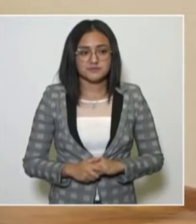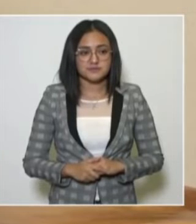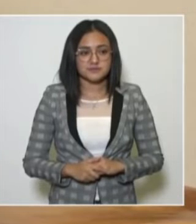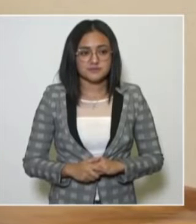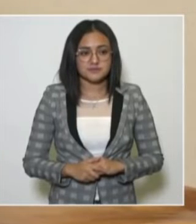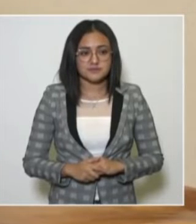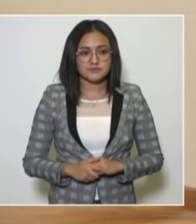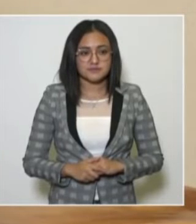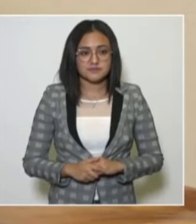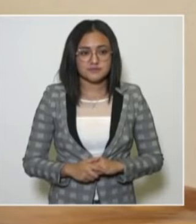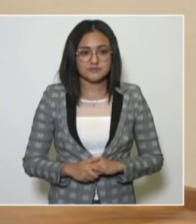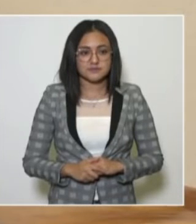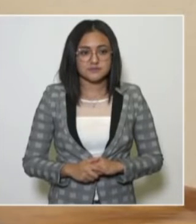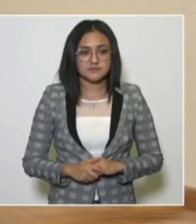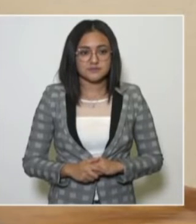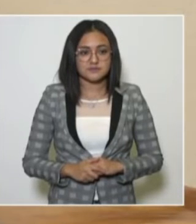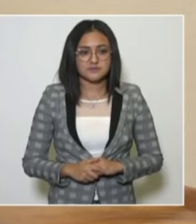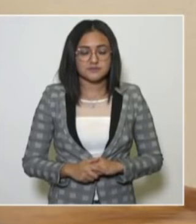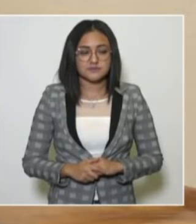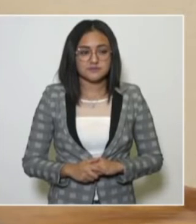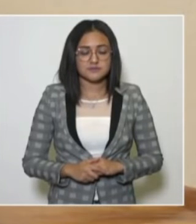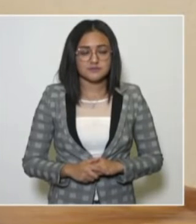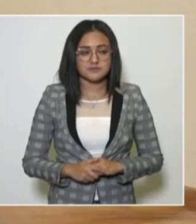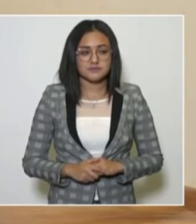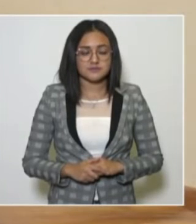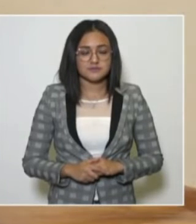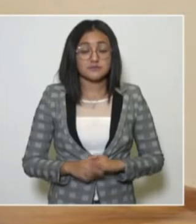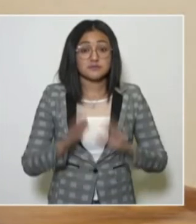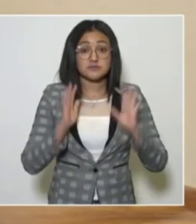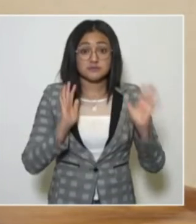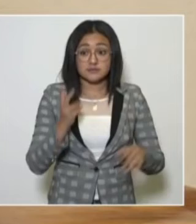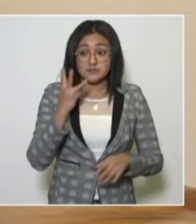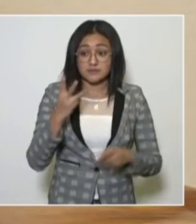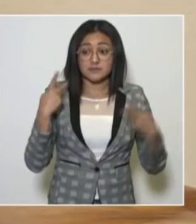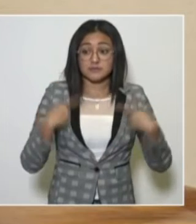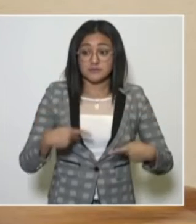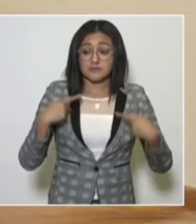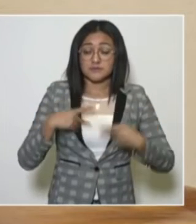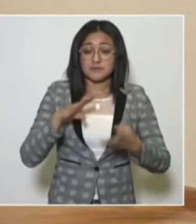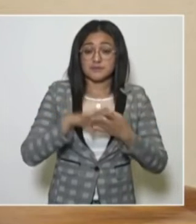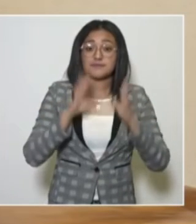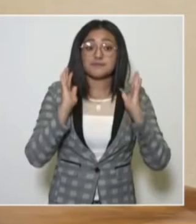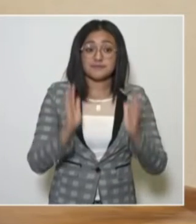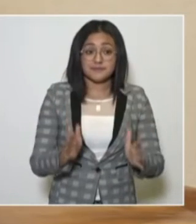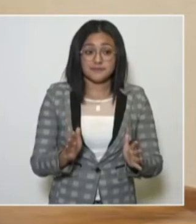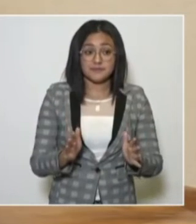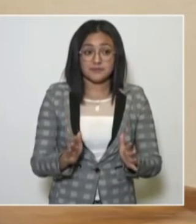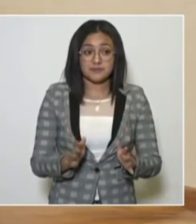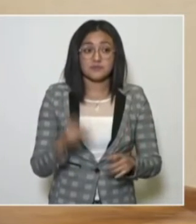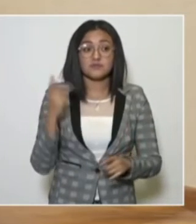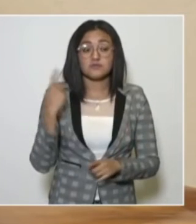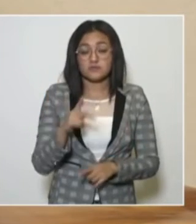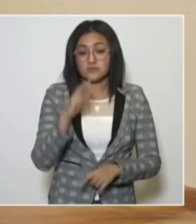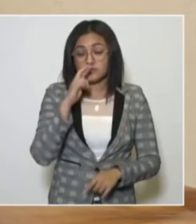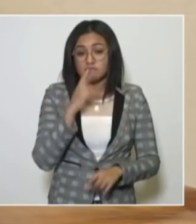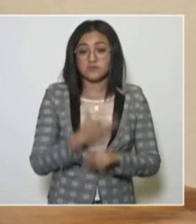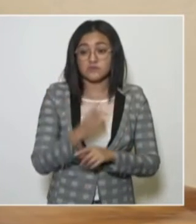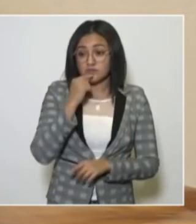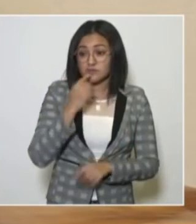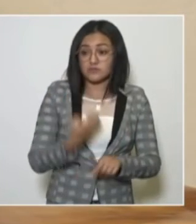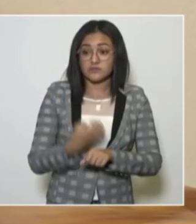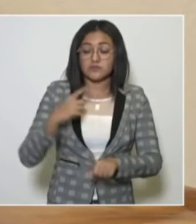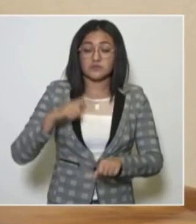detenidos. ¿Sí? Ya van tres detenidos por parte de la Policía